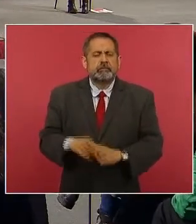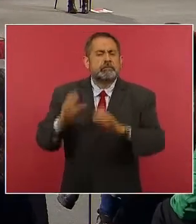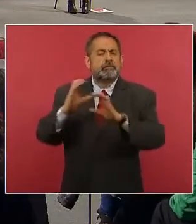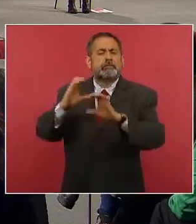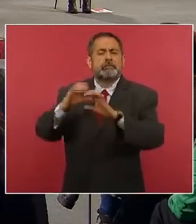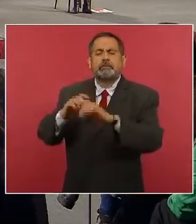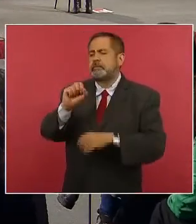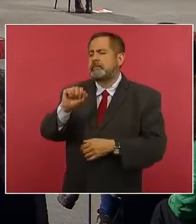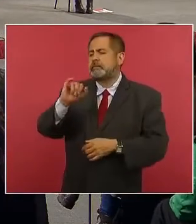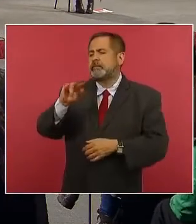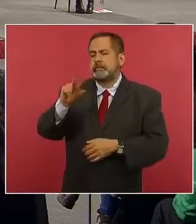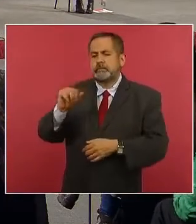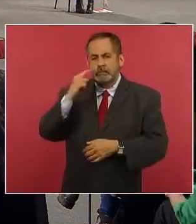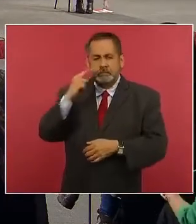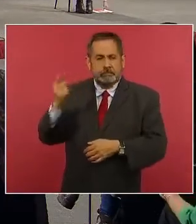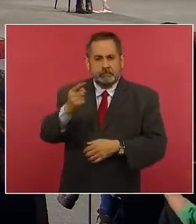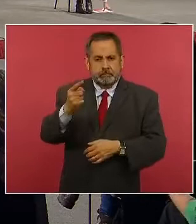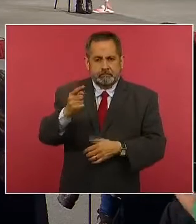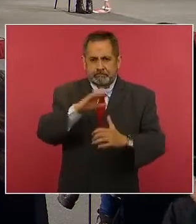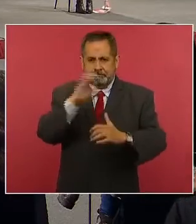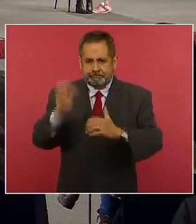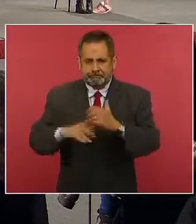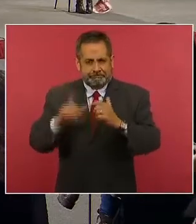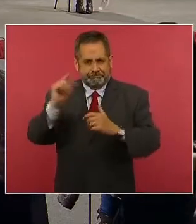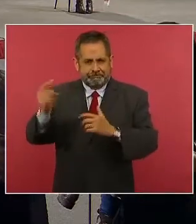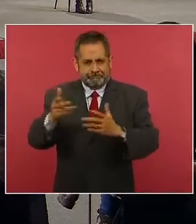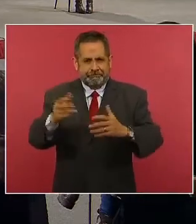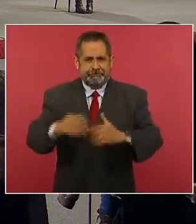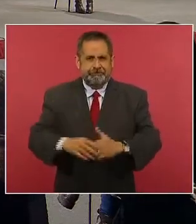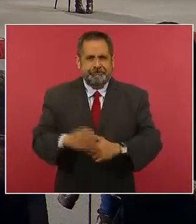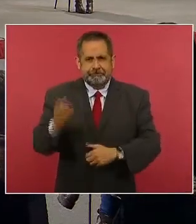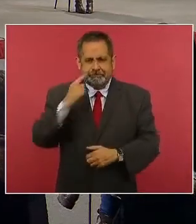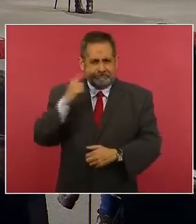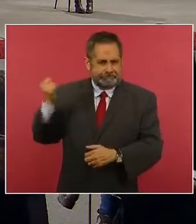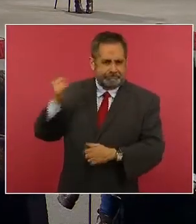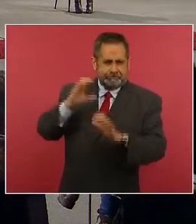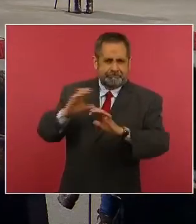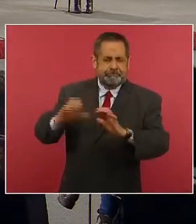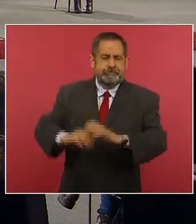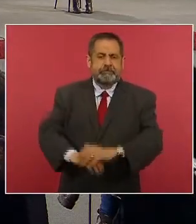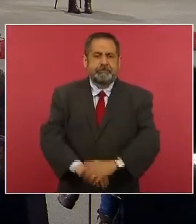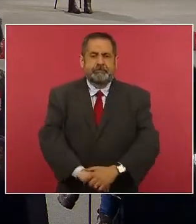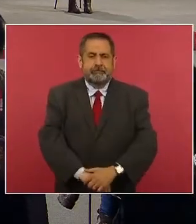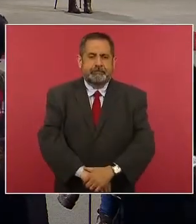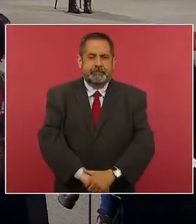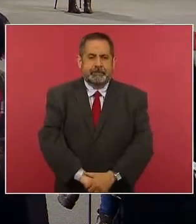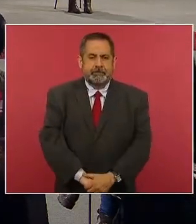Silvio. Si ponemos a Silvio ya. A ver si.